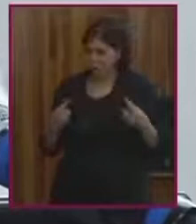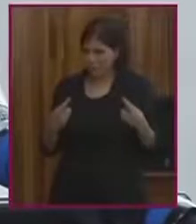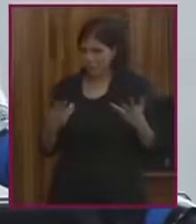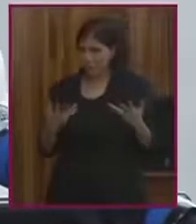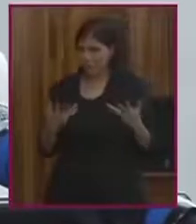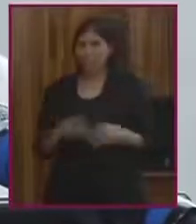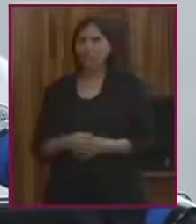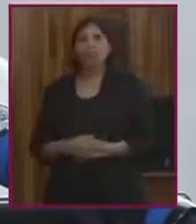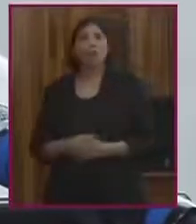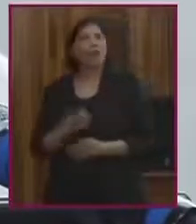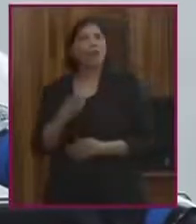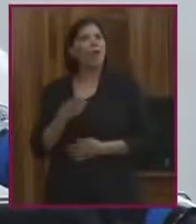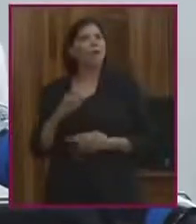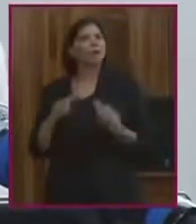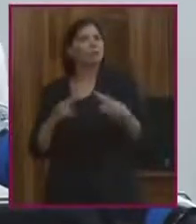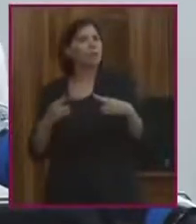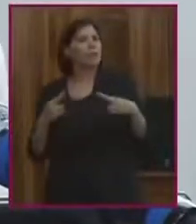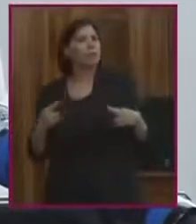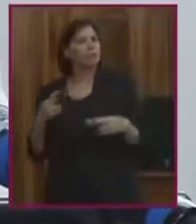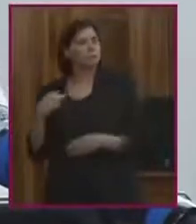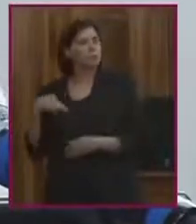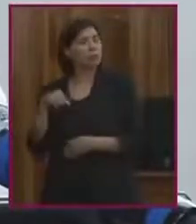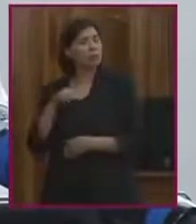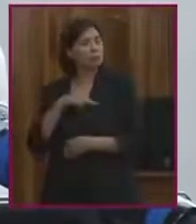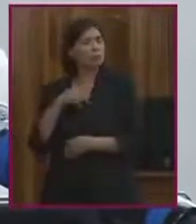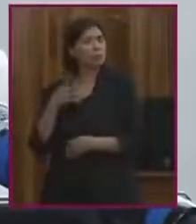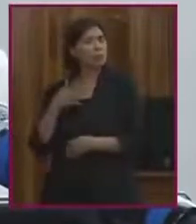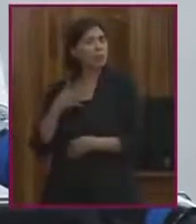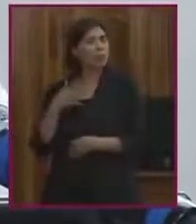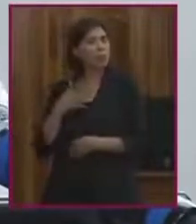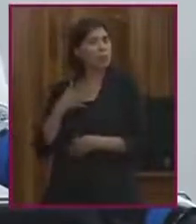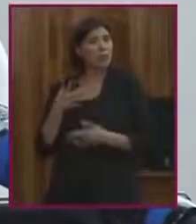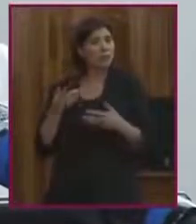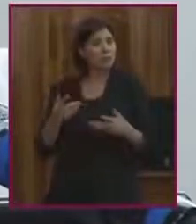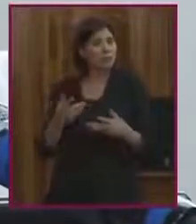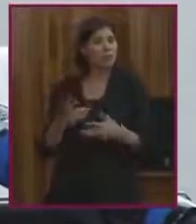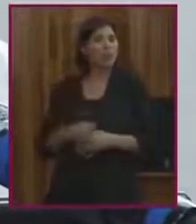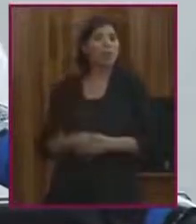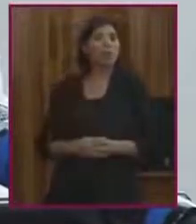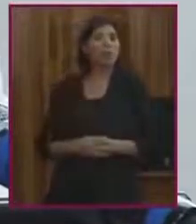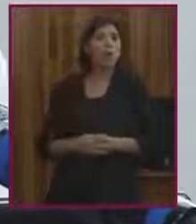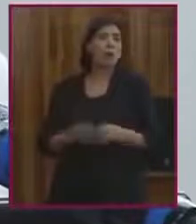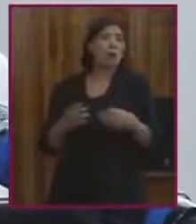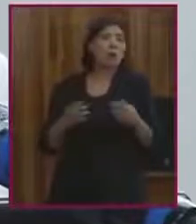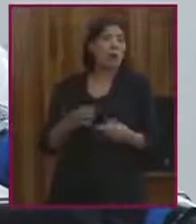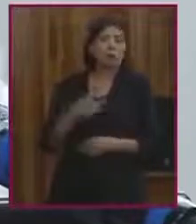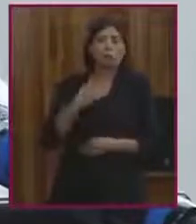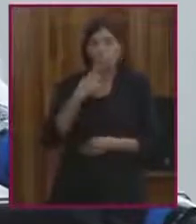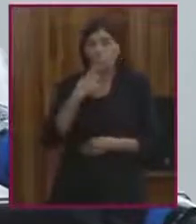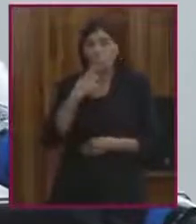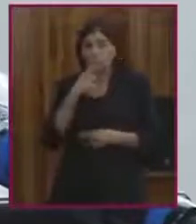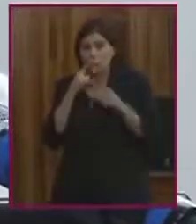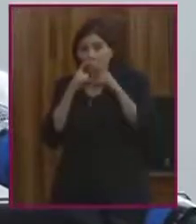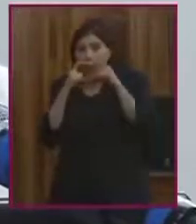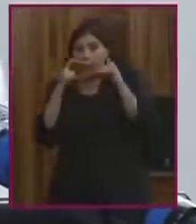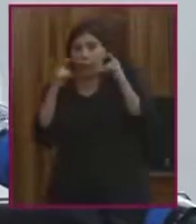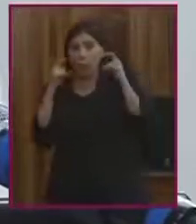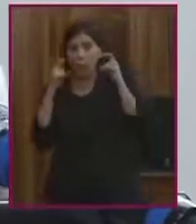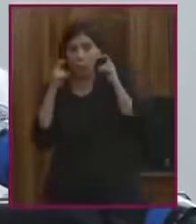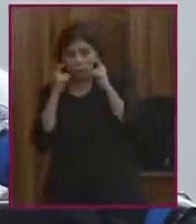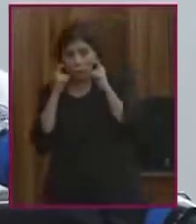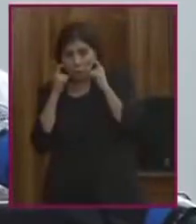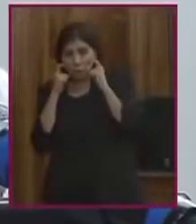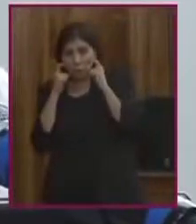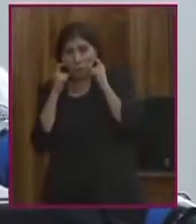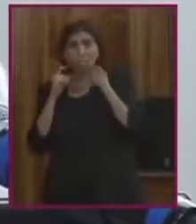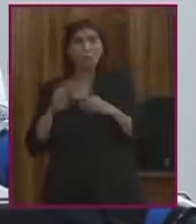hombre-mundo, porque estas relaciones que tenemos ahorita nos han llevado a usar cubrebocas, a mirar y a destruir la naturaleza, a mirar